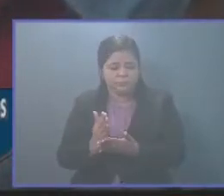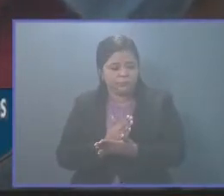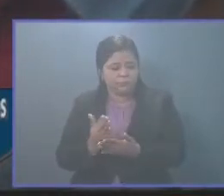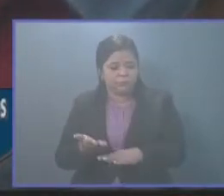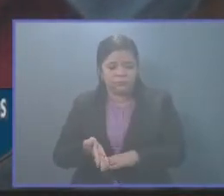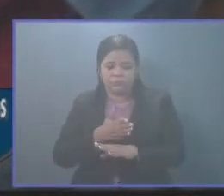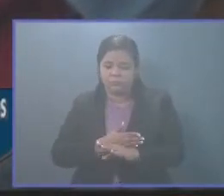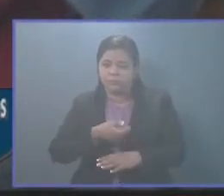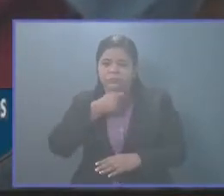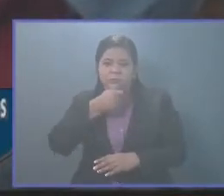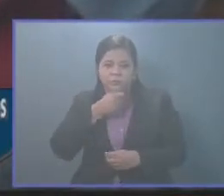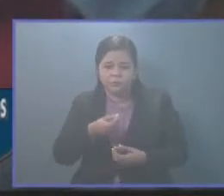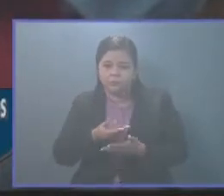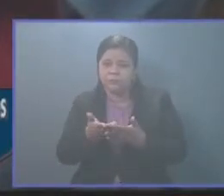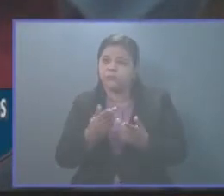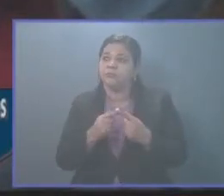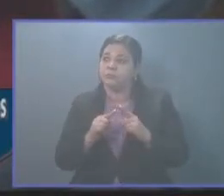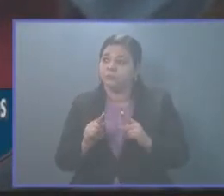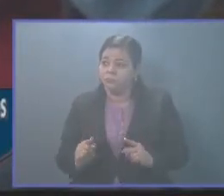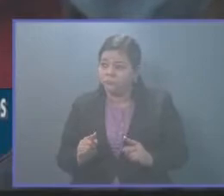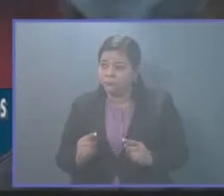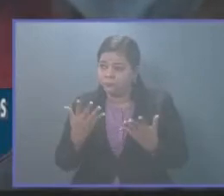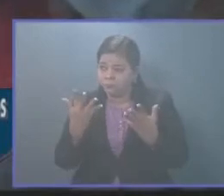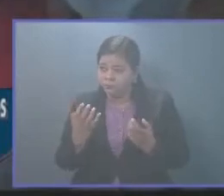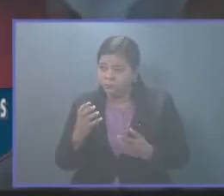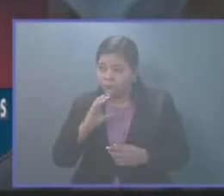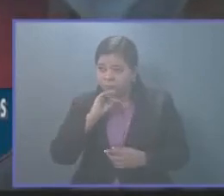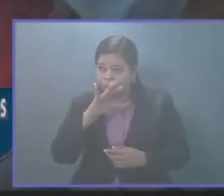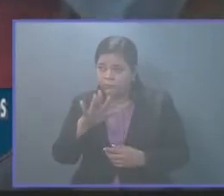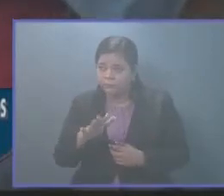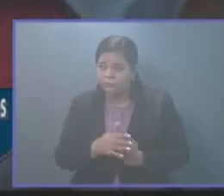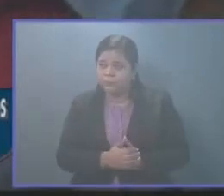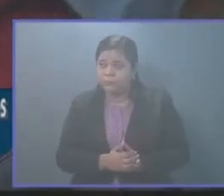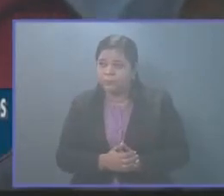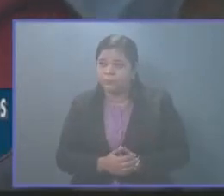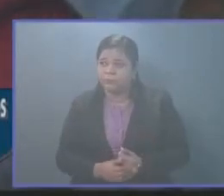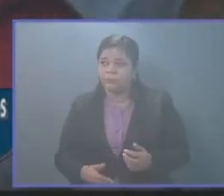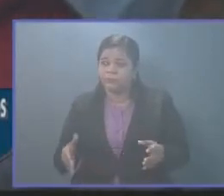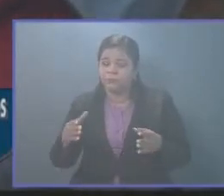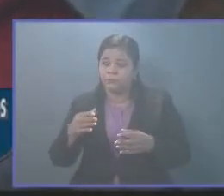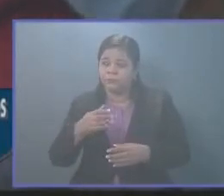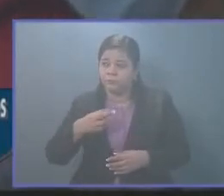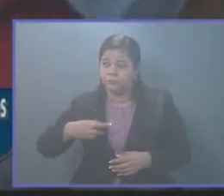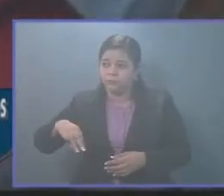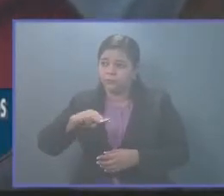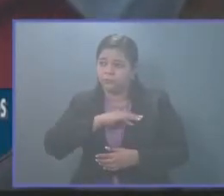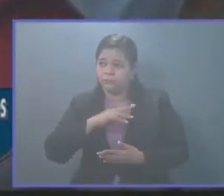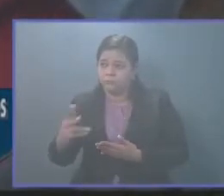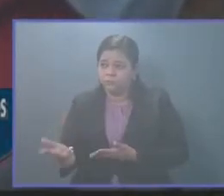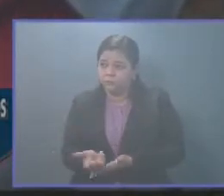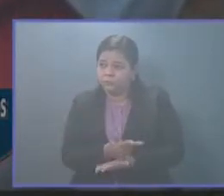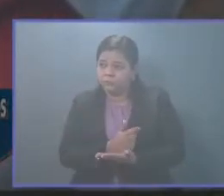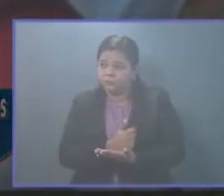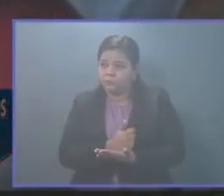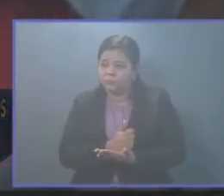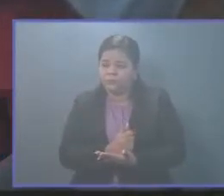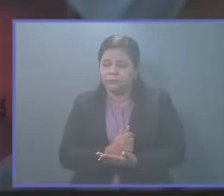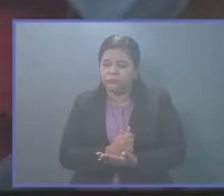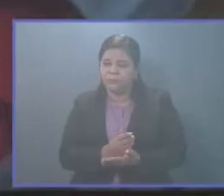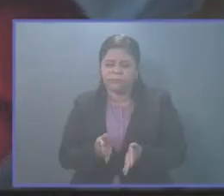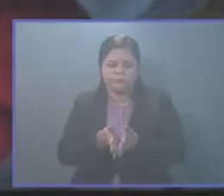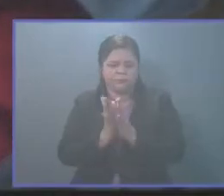todos los informes. Bueno, le quiero mencionar que Hacienda acá no presentó el informe requerido en ningún